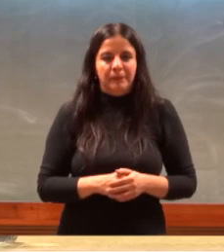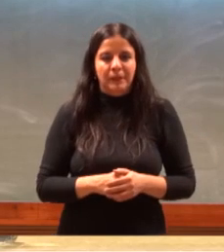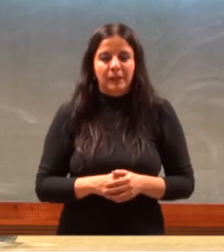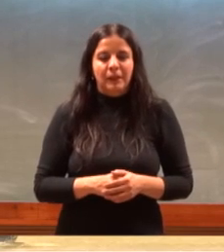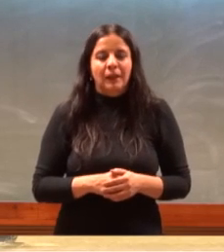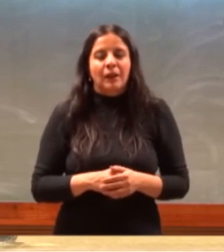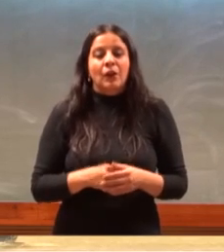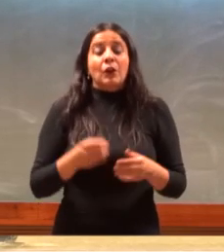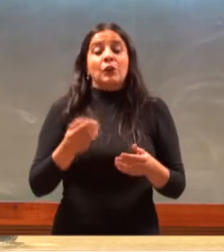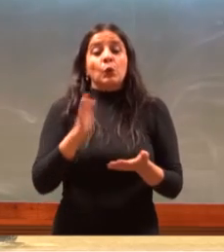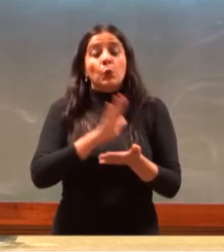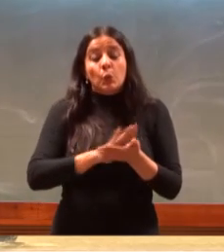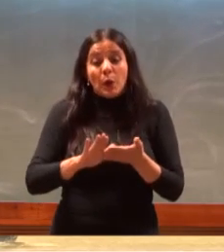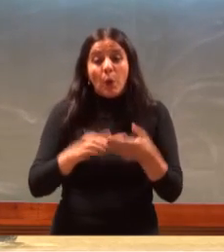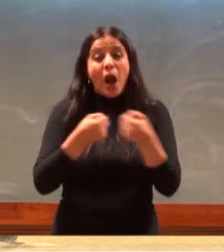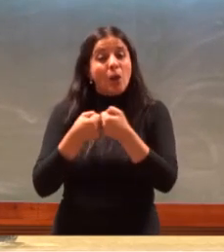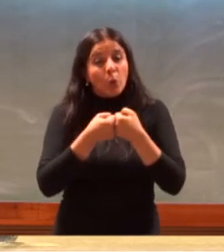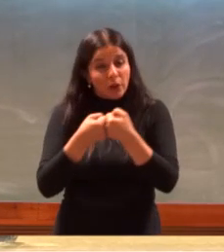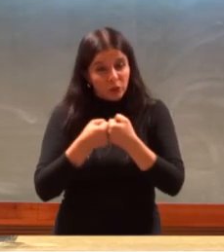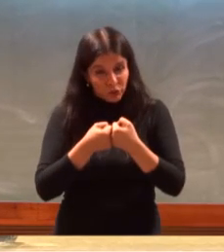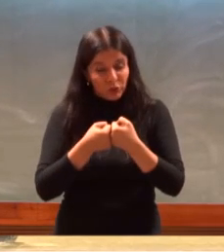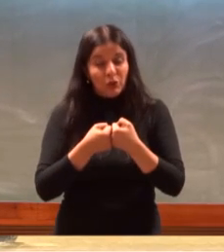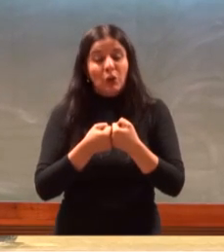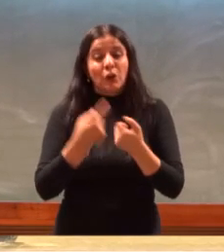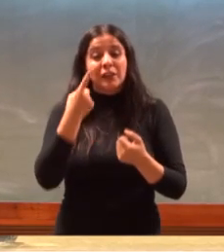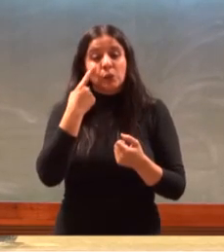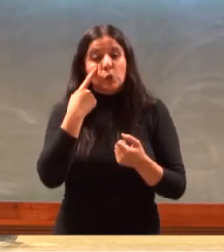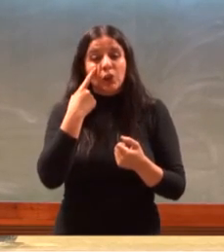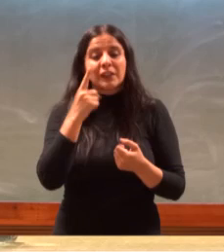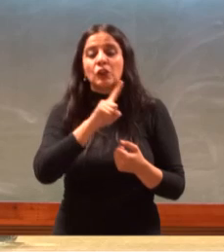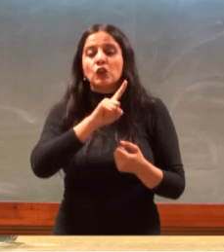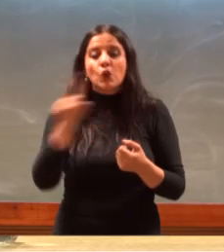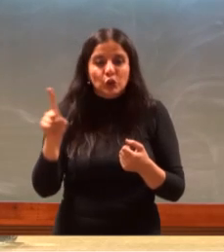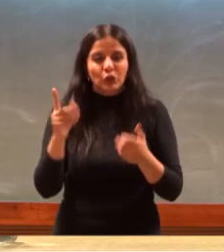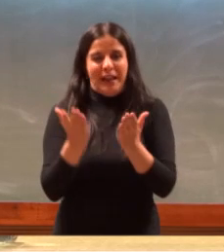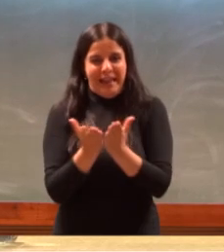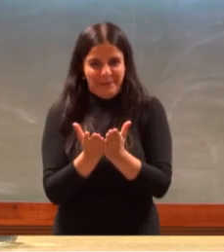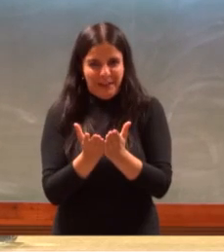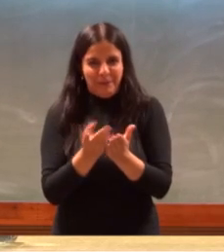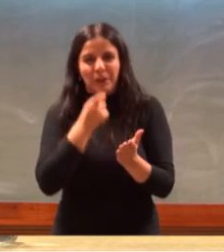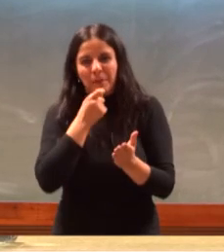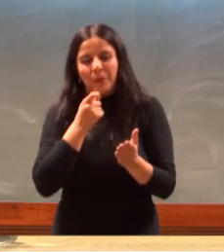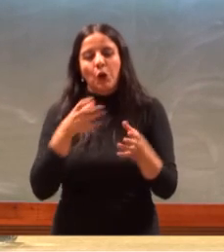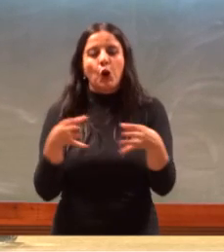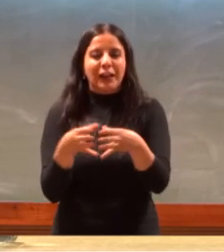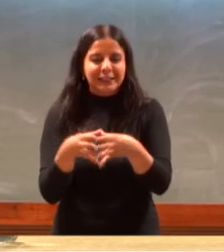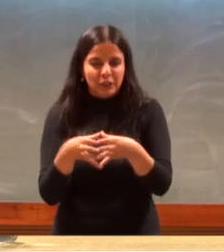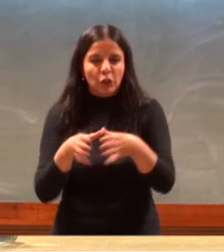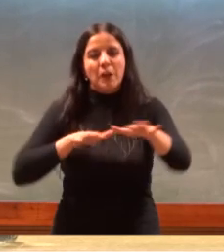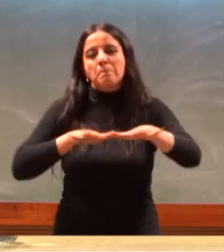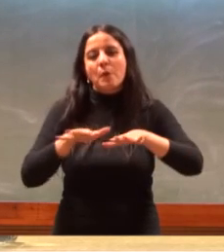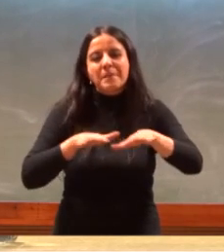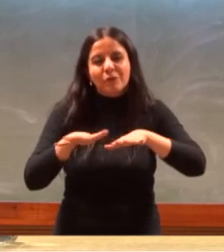revitalizar Los acuerdos existentes y propiciar nuevos acuerdos con instituciones no académicas organizaciones y movimientos sociales que trabajan en la